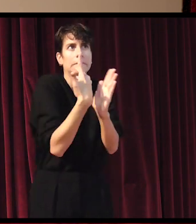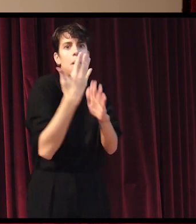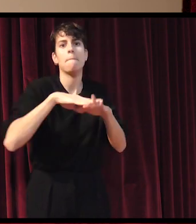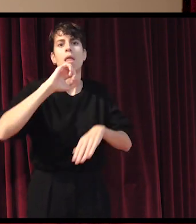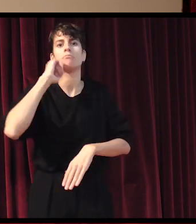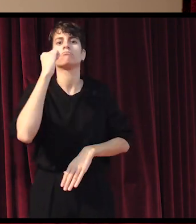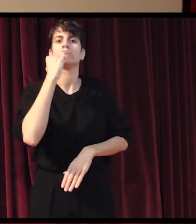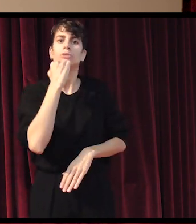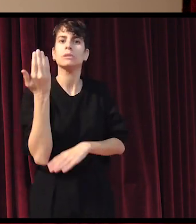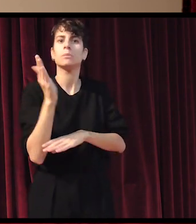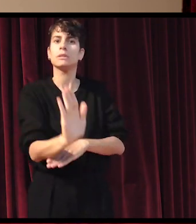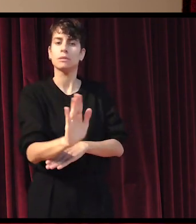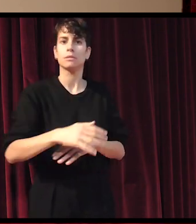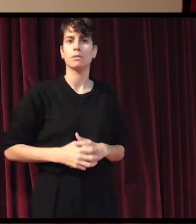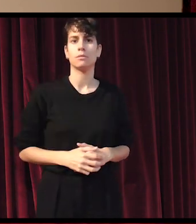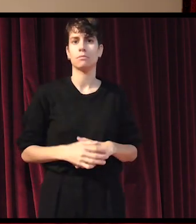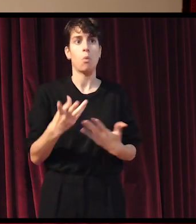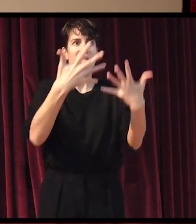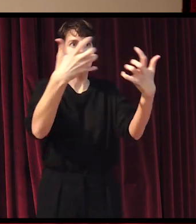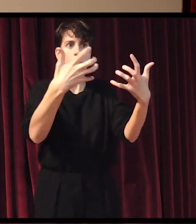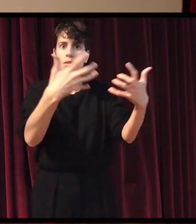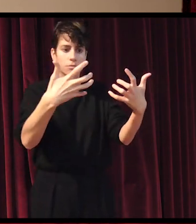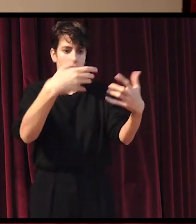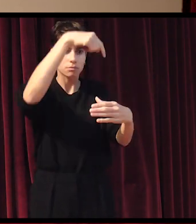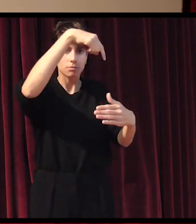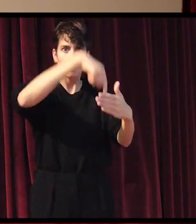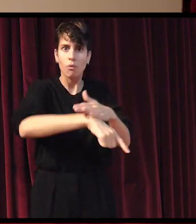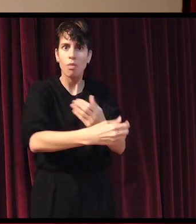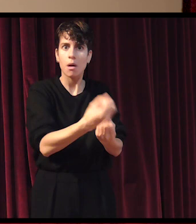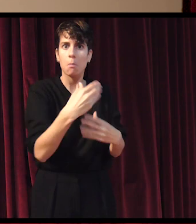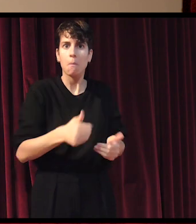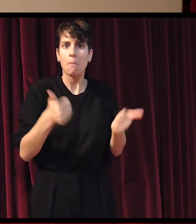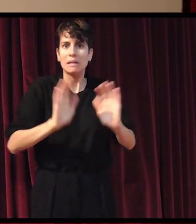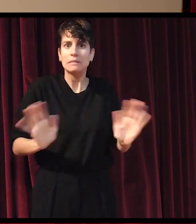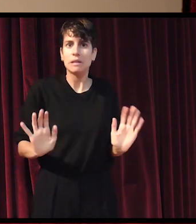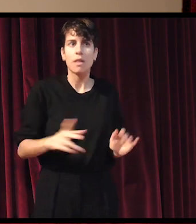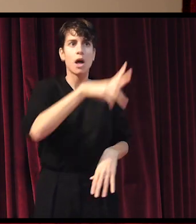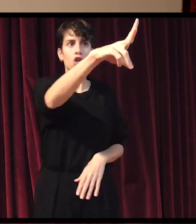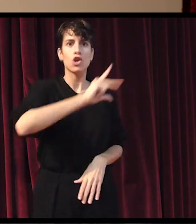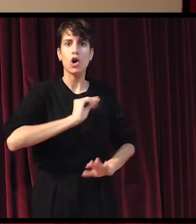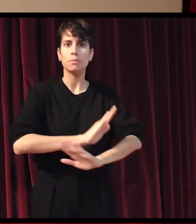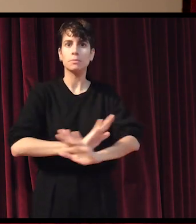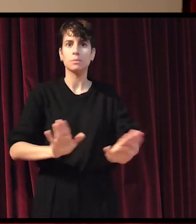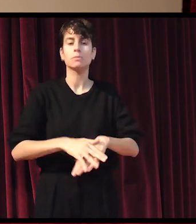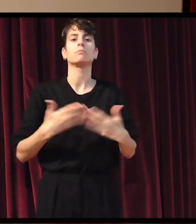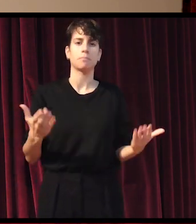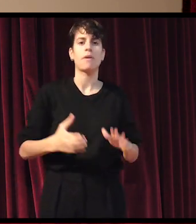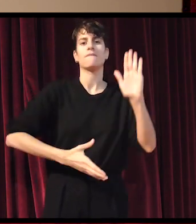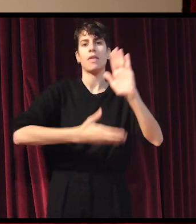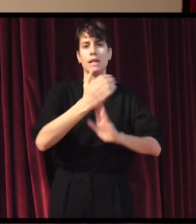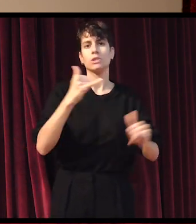esta decisión y sin tener mayor información. Nuevamente procedemos a través de la Federación Tinerfeña de